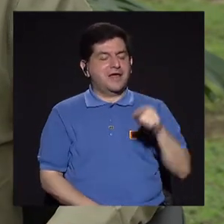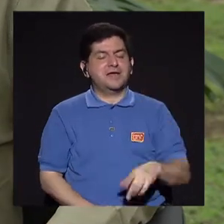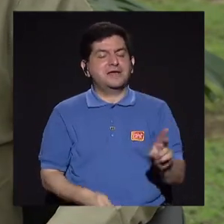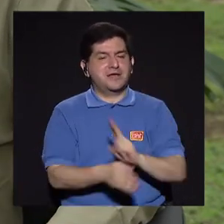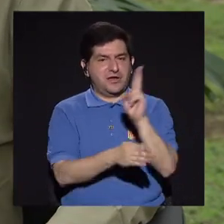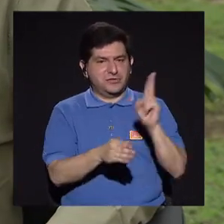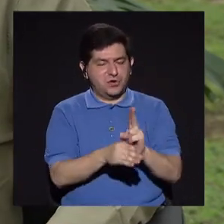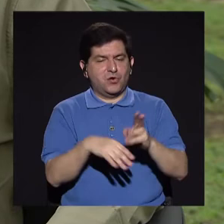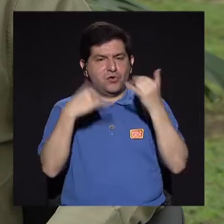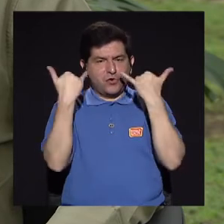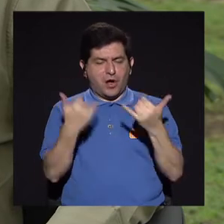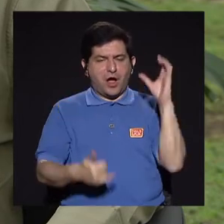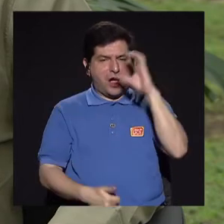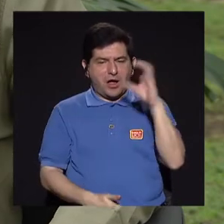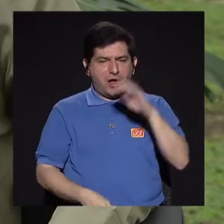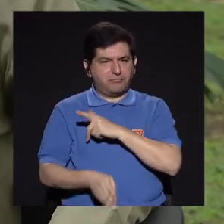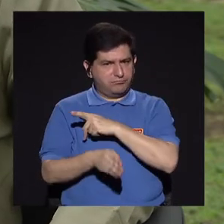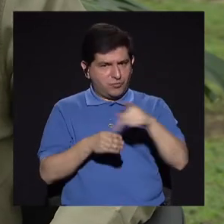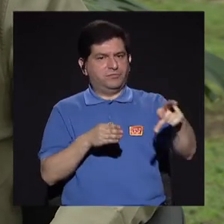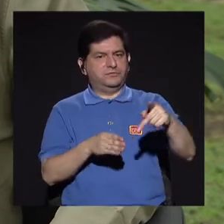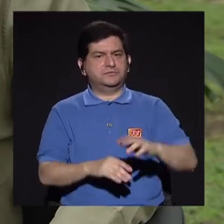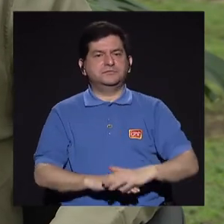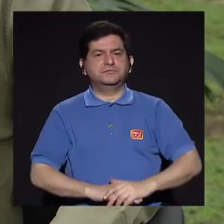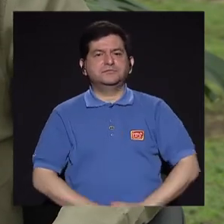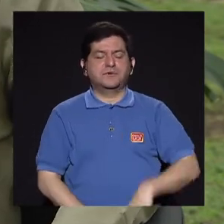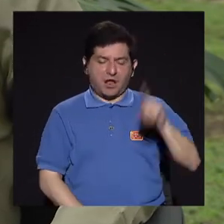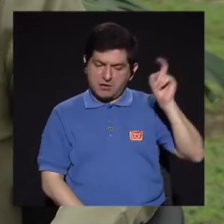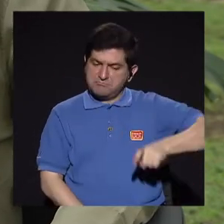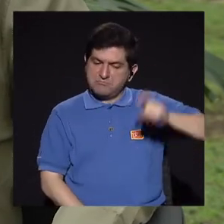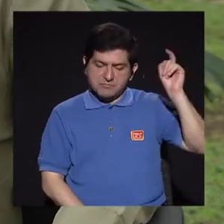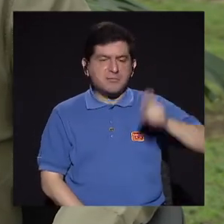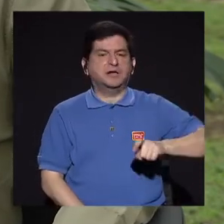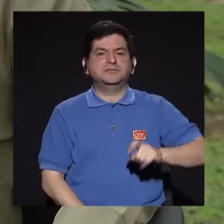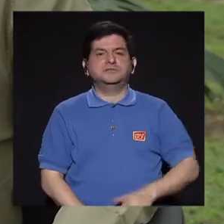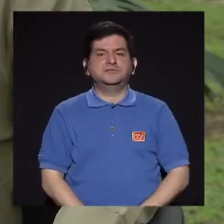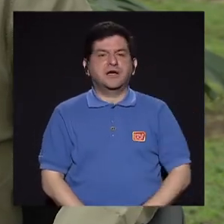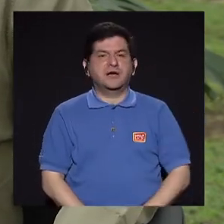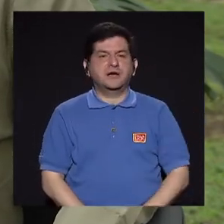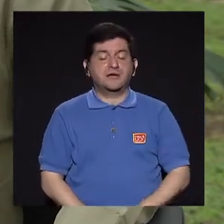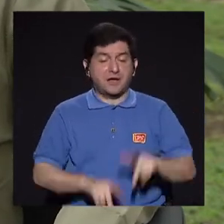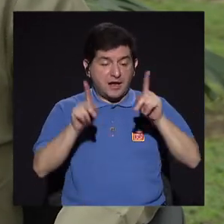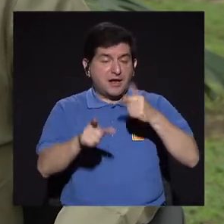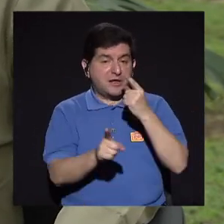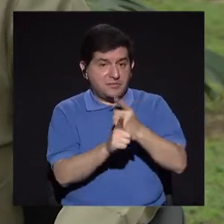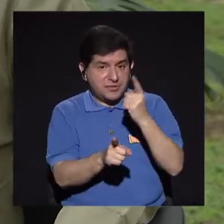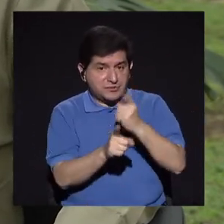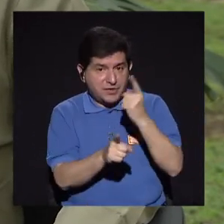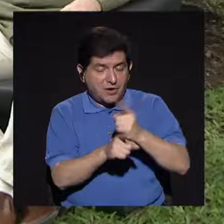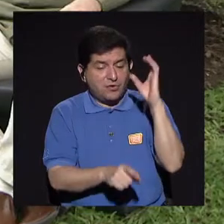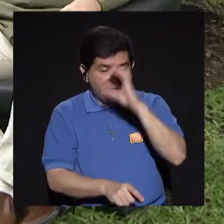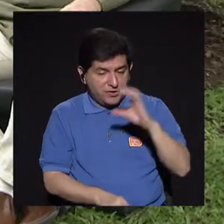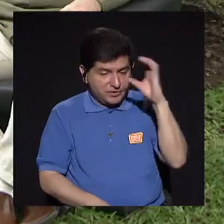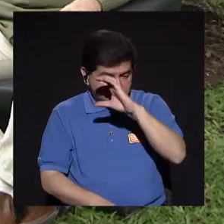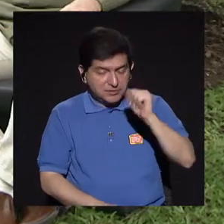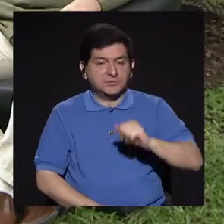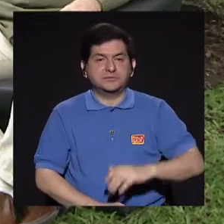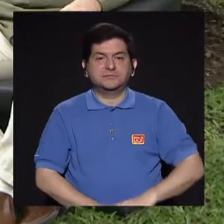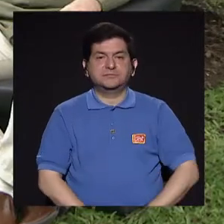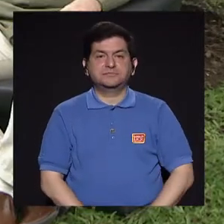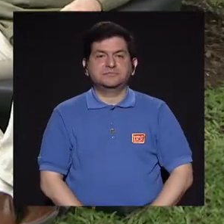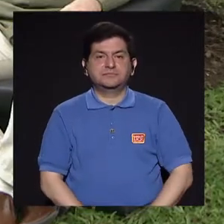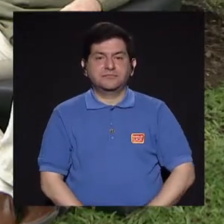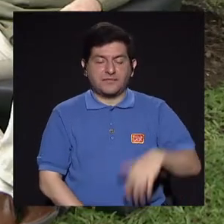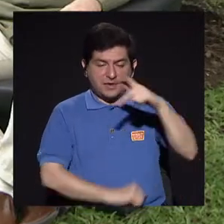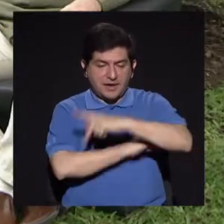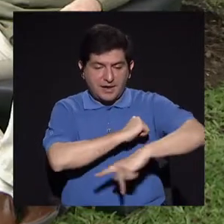esa utilización, y cuando usted tiene que buscar la ayuda de un profesional, pues debe buscar al profesional competente para ello. Claro. Ahora, usted está